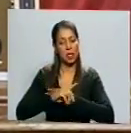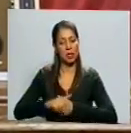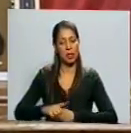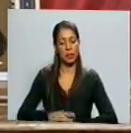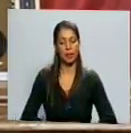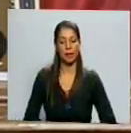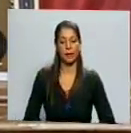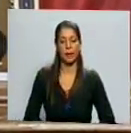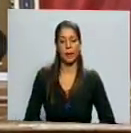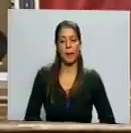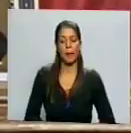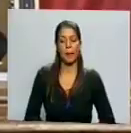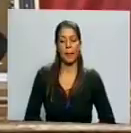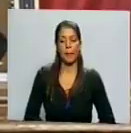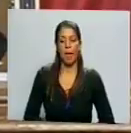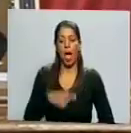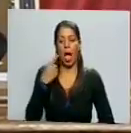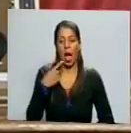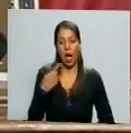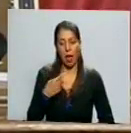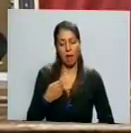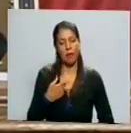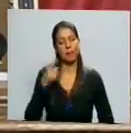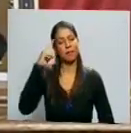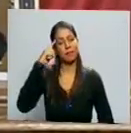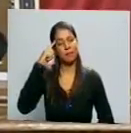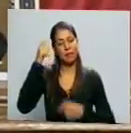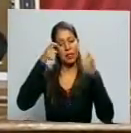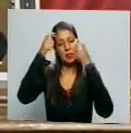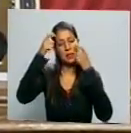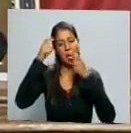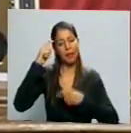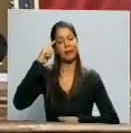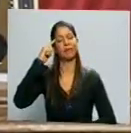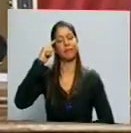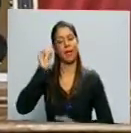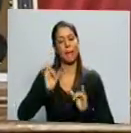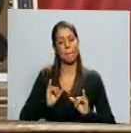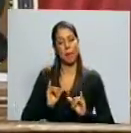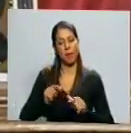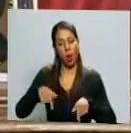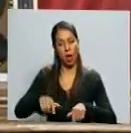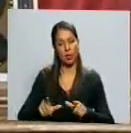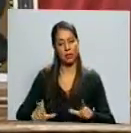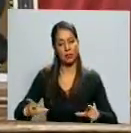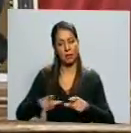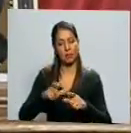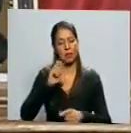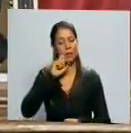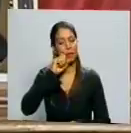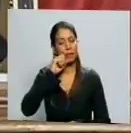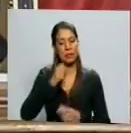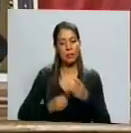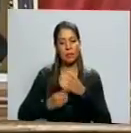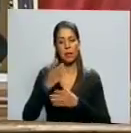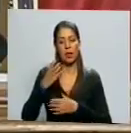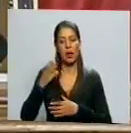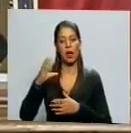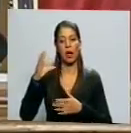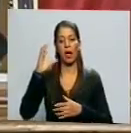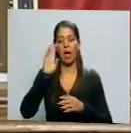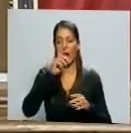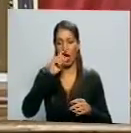solamente palabras del comandante Hugo Chávez en este mismo hemiciclo, cuando instaló la Asamblea Nacional Constituyente del